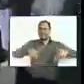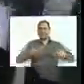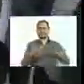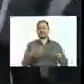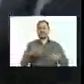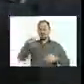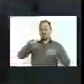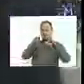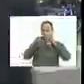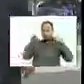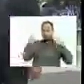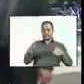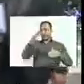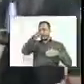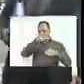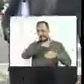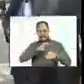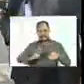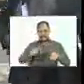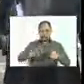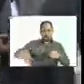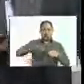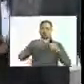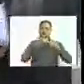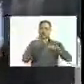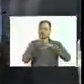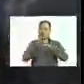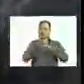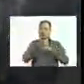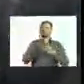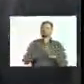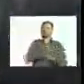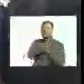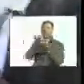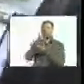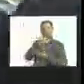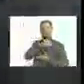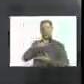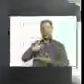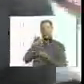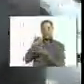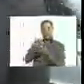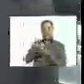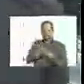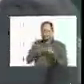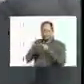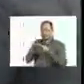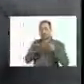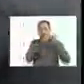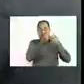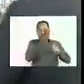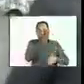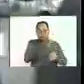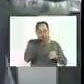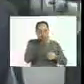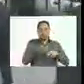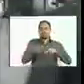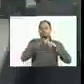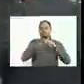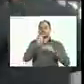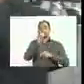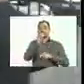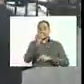la Mesa Nacional de Transporte llevó sus propios estudios al Ministerio de Economía para proponer tarifas que podrían alcanzar hasta los